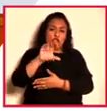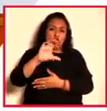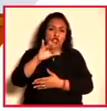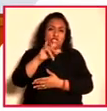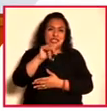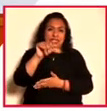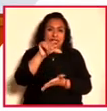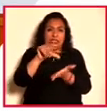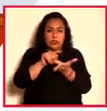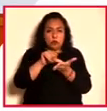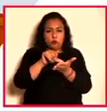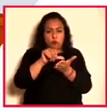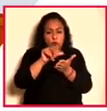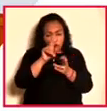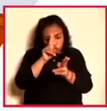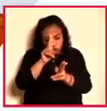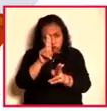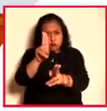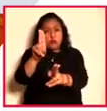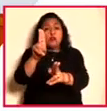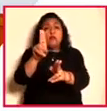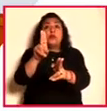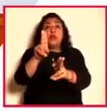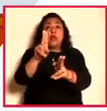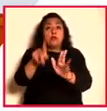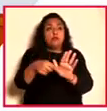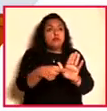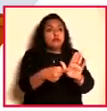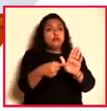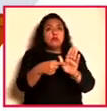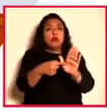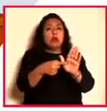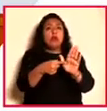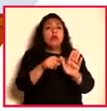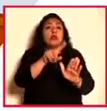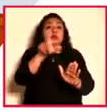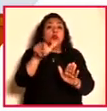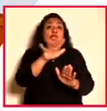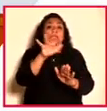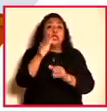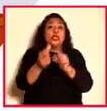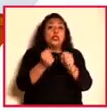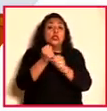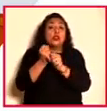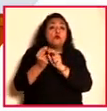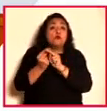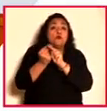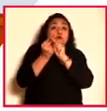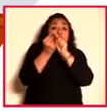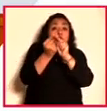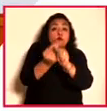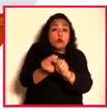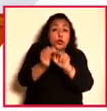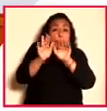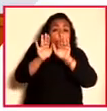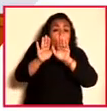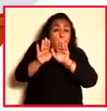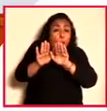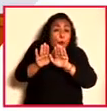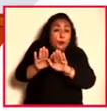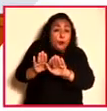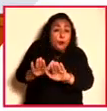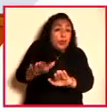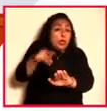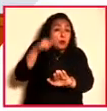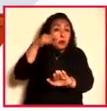ceremonial emergen y salen a la luz después de 500 años de haber permanecido ocultos